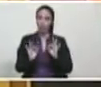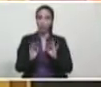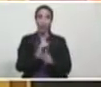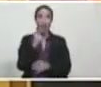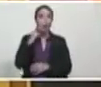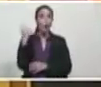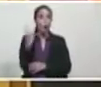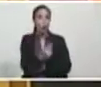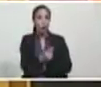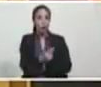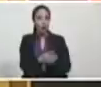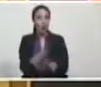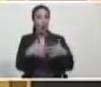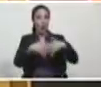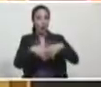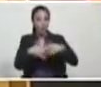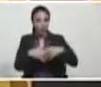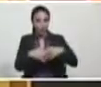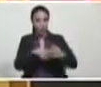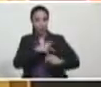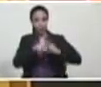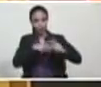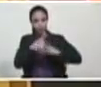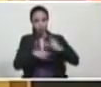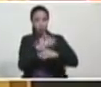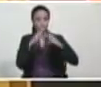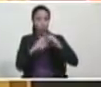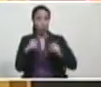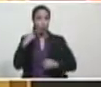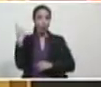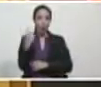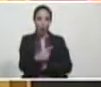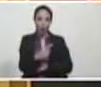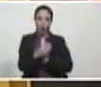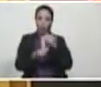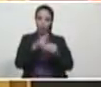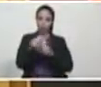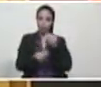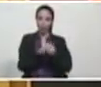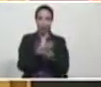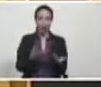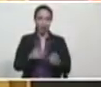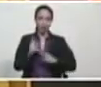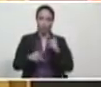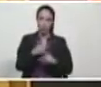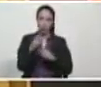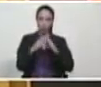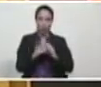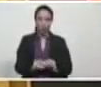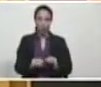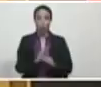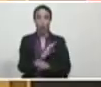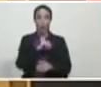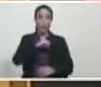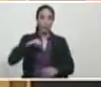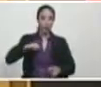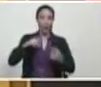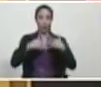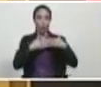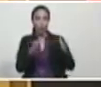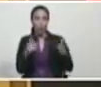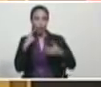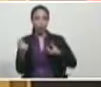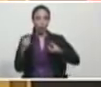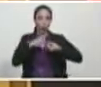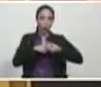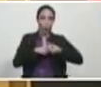empresas ensambladoras, fabricantes de autopartes y metalmecánicas conexas, tanto público como privado, a